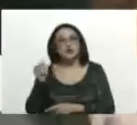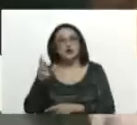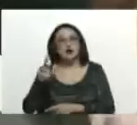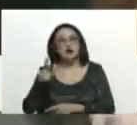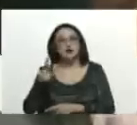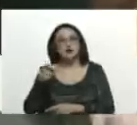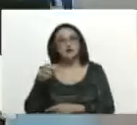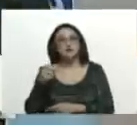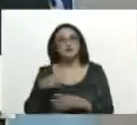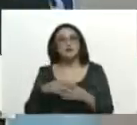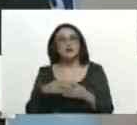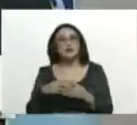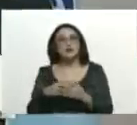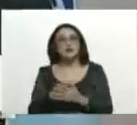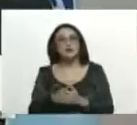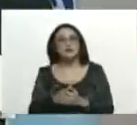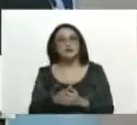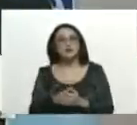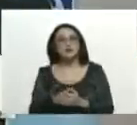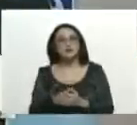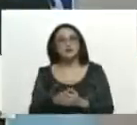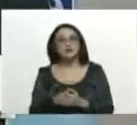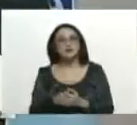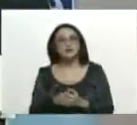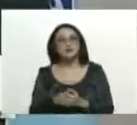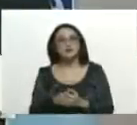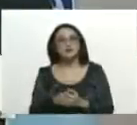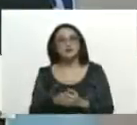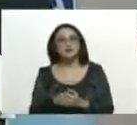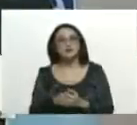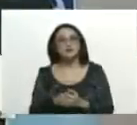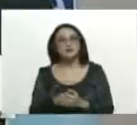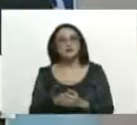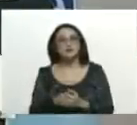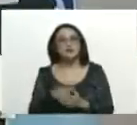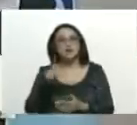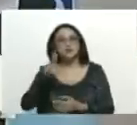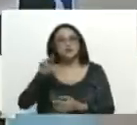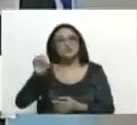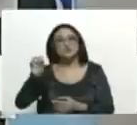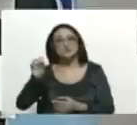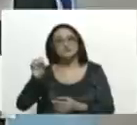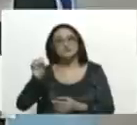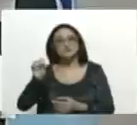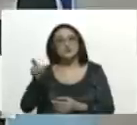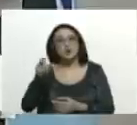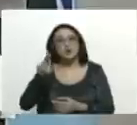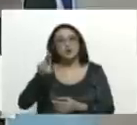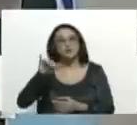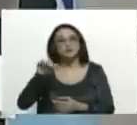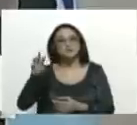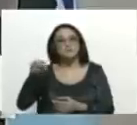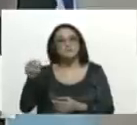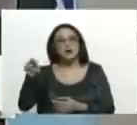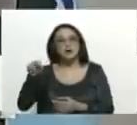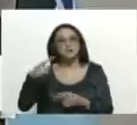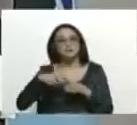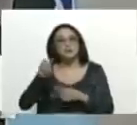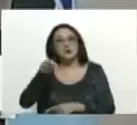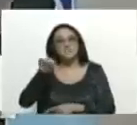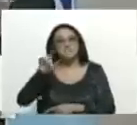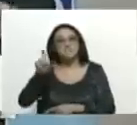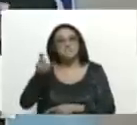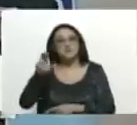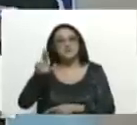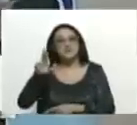Jean goldman Meyer Cardozo González Luis Guzmán Miguel yrigoyen